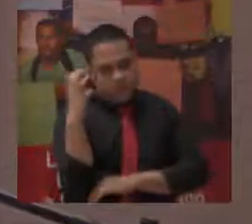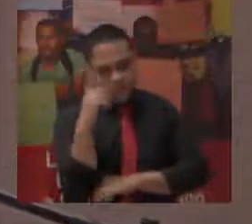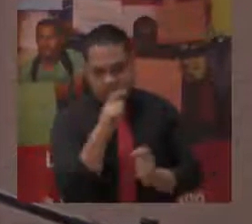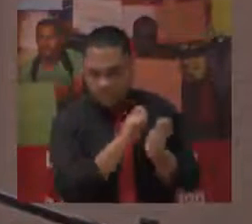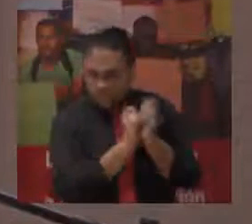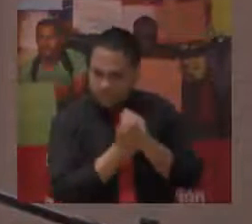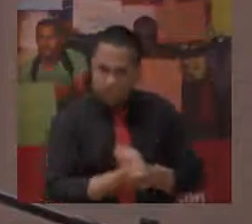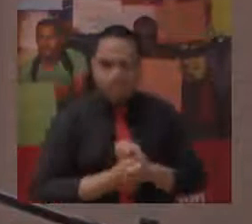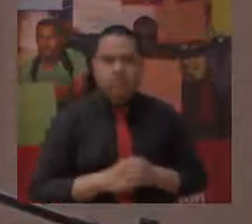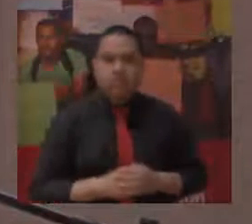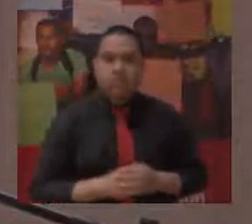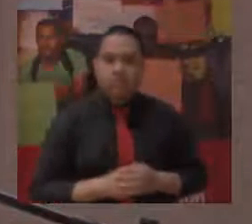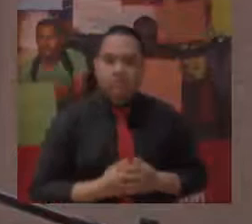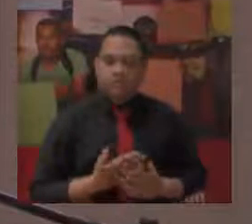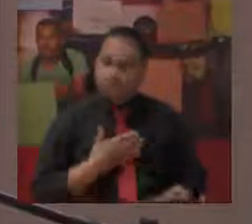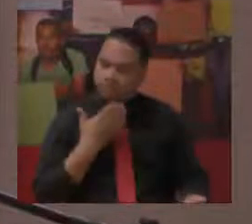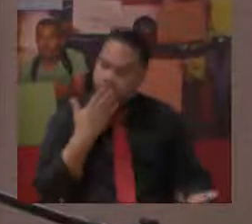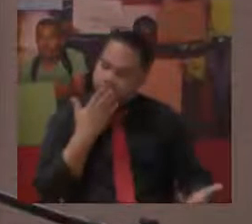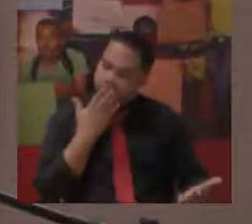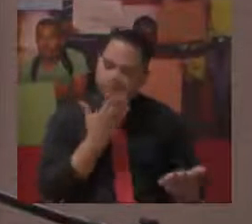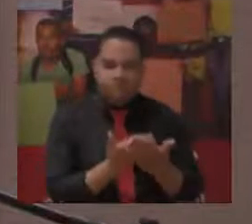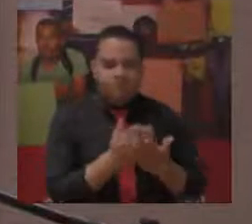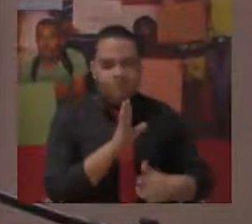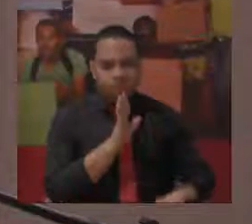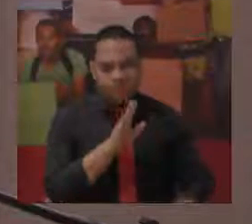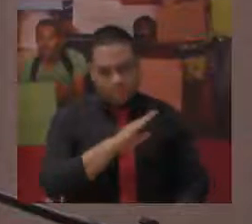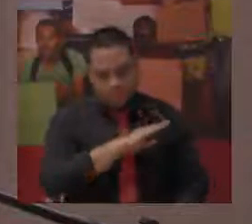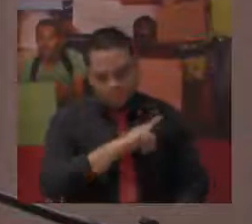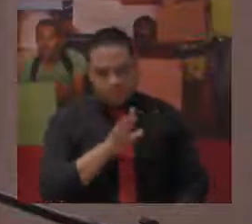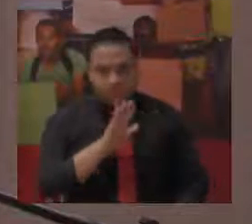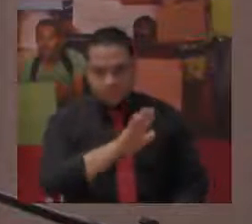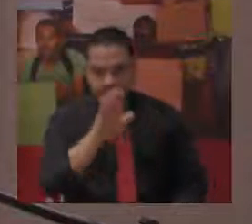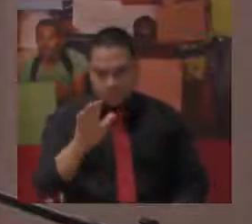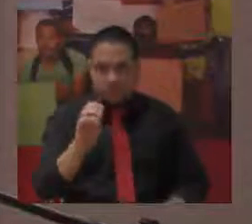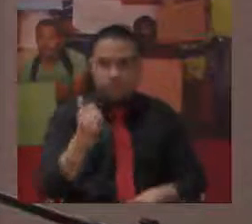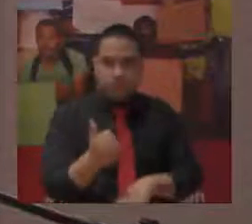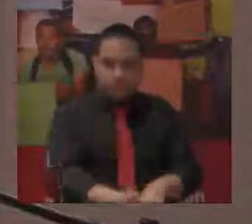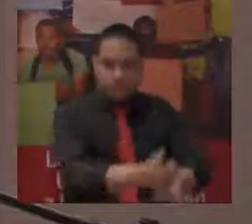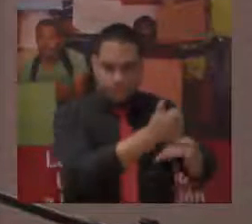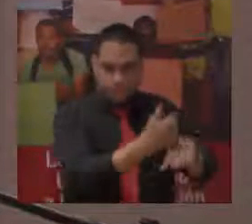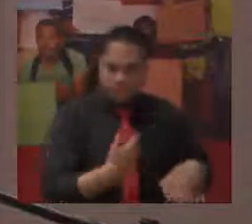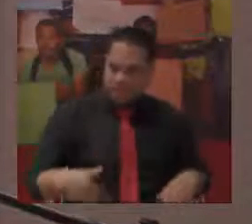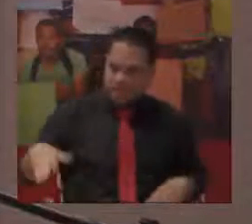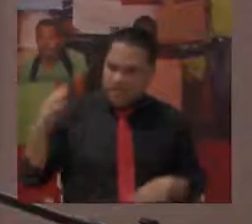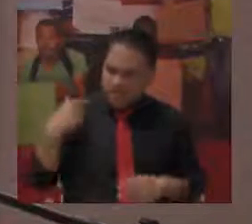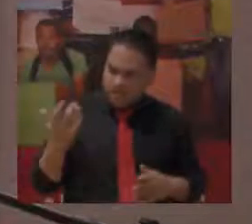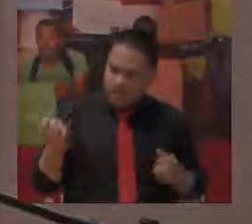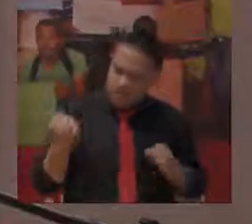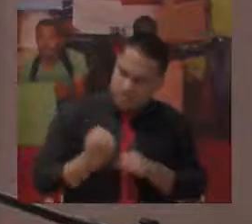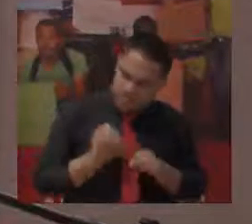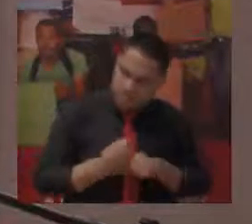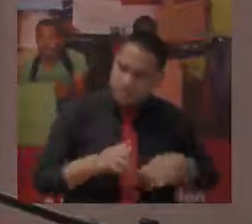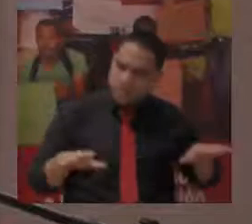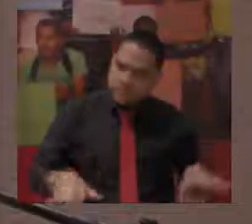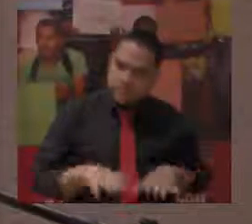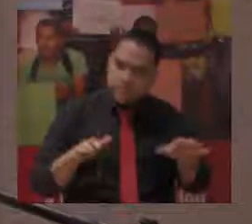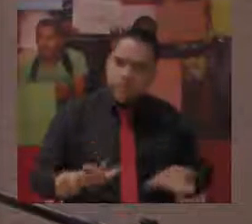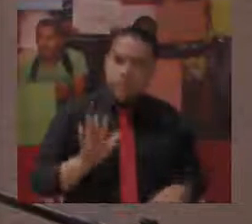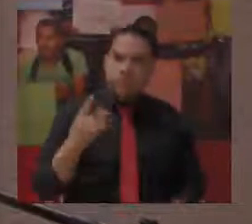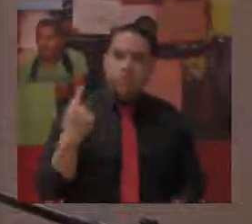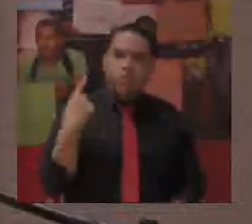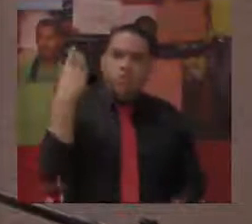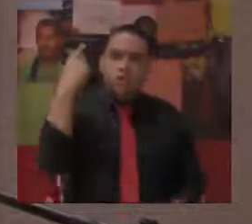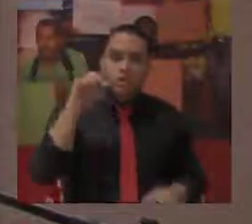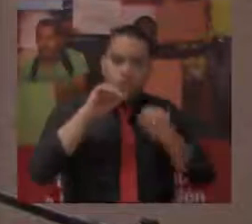quiero agradecerle profundamente a las autoridades locales. De la mano de ustedes hemos venido construyendo una política pública desde hace